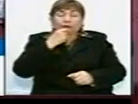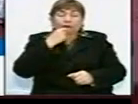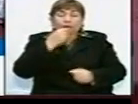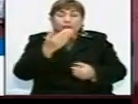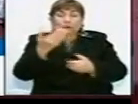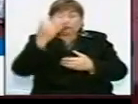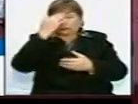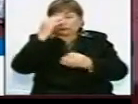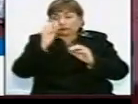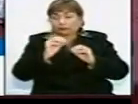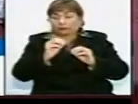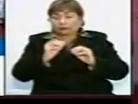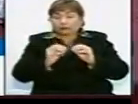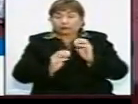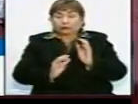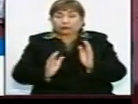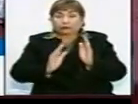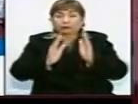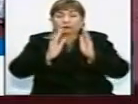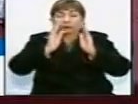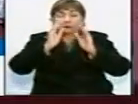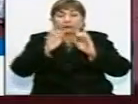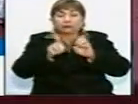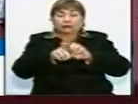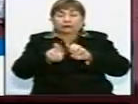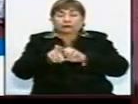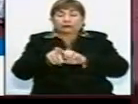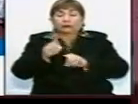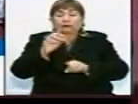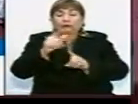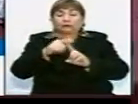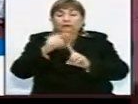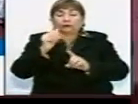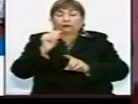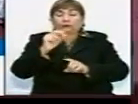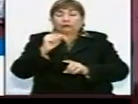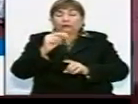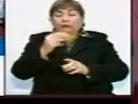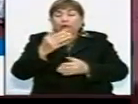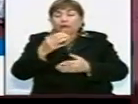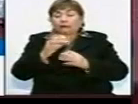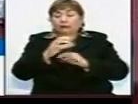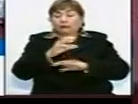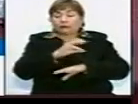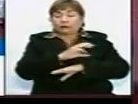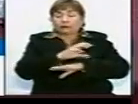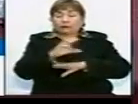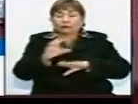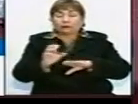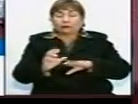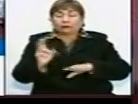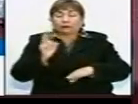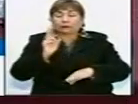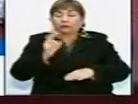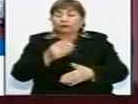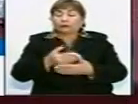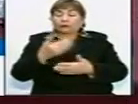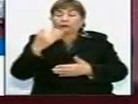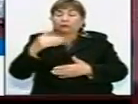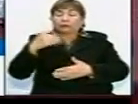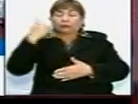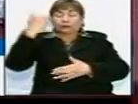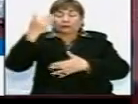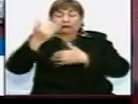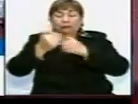está apoyando para colocar torre desde tumbes hasta tacna empezar por la costa verde y antes de finalizar el próximo año